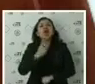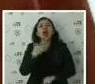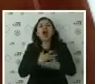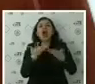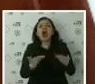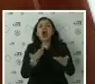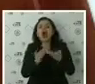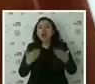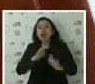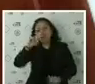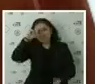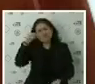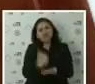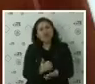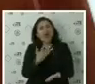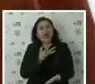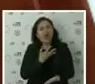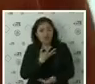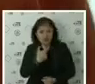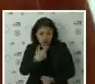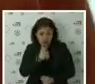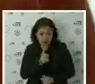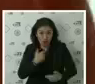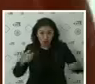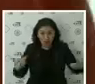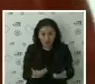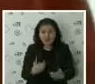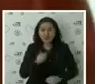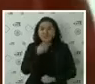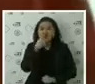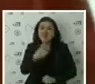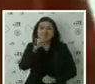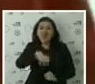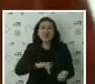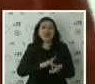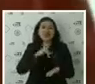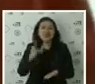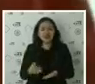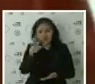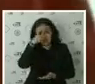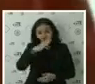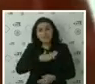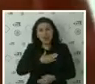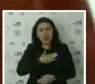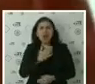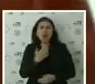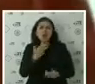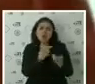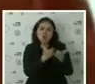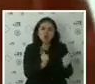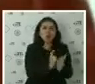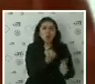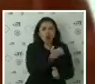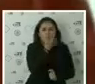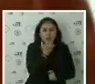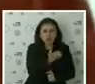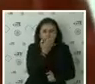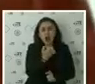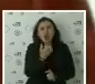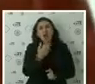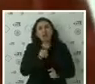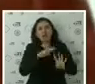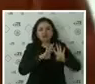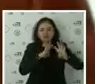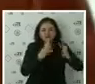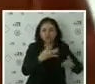que han dejado y yo por mi parte, pues gratitud, la verdad es que no solo a nombre de mi colegiado, no solo a nombre de mi pleno,